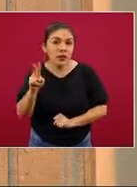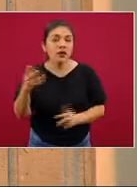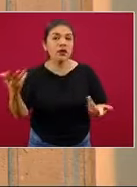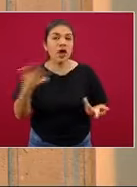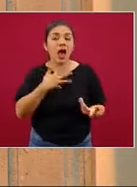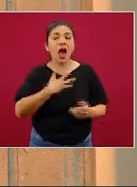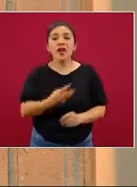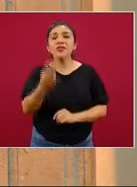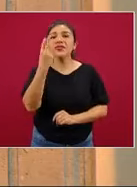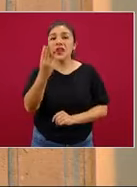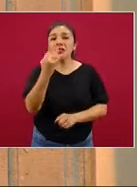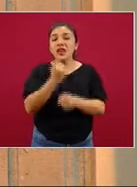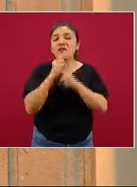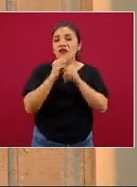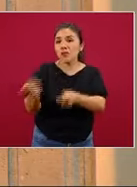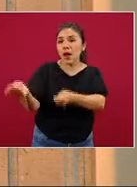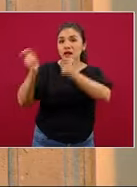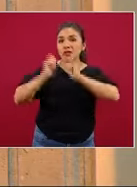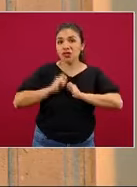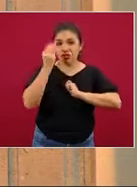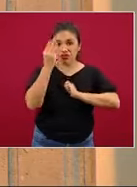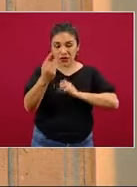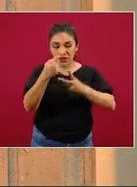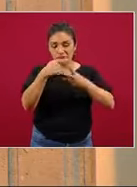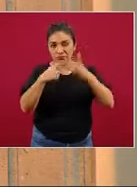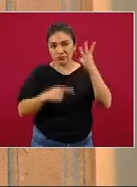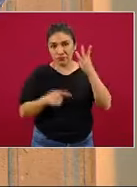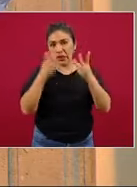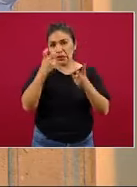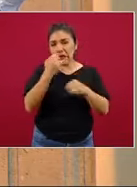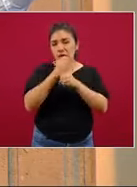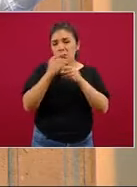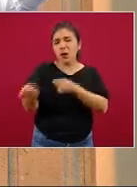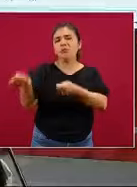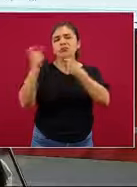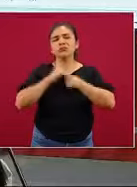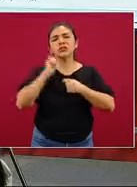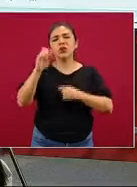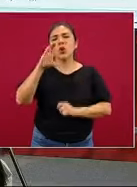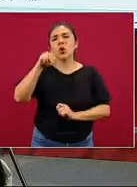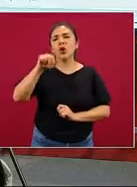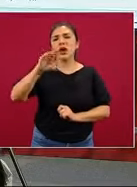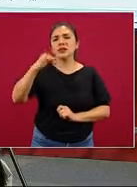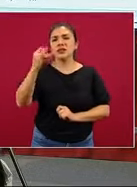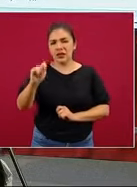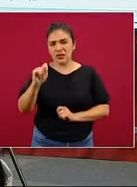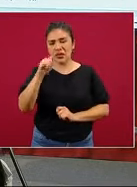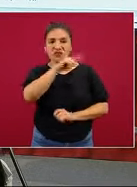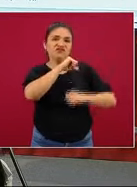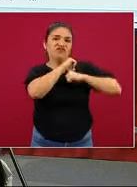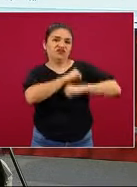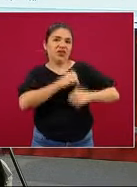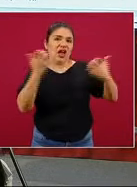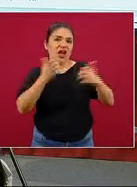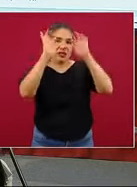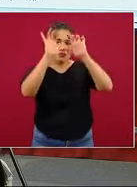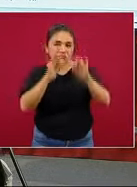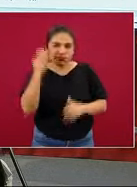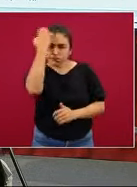tres fuentes de información. Estos datos los comparte el CONACYT con nosotros. Ellos son los quienes hacen